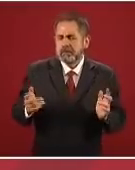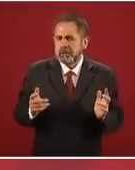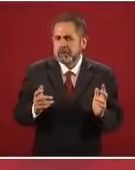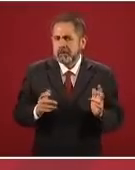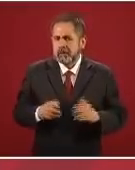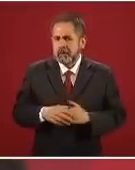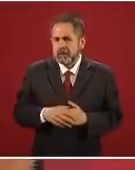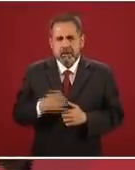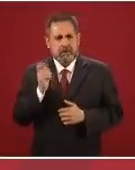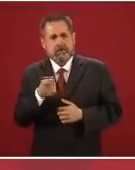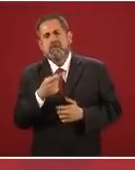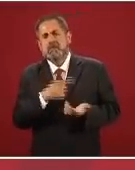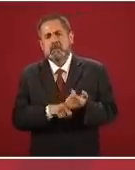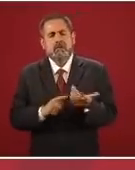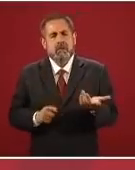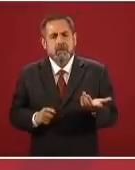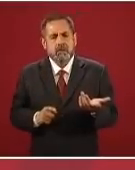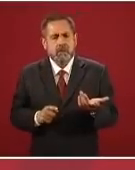es